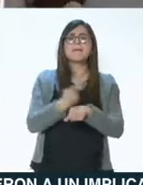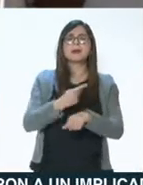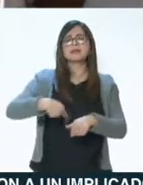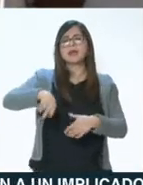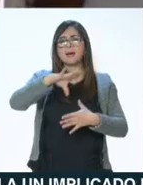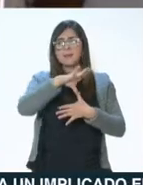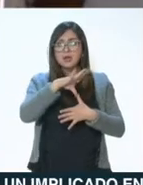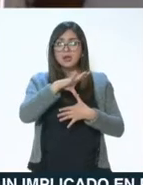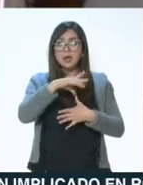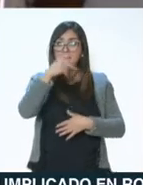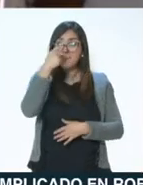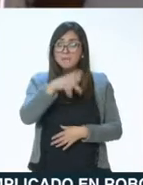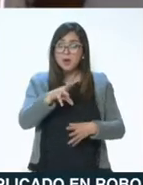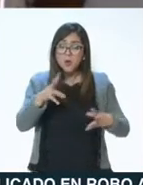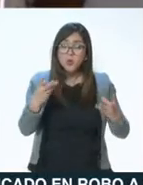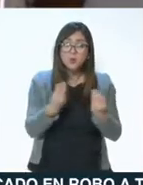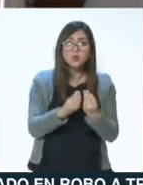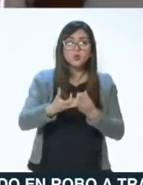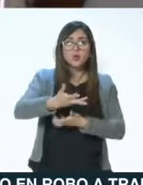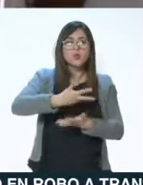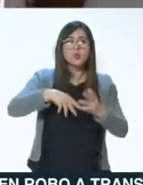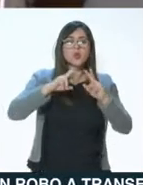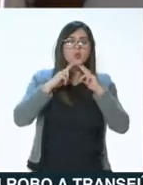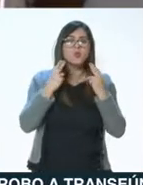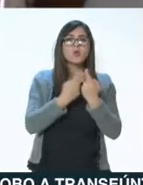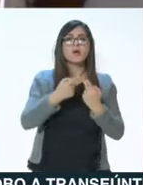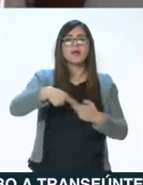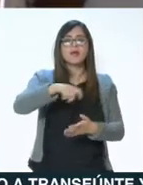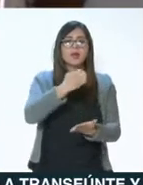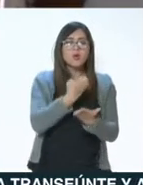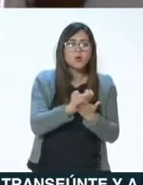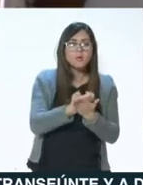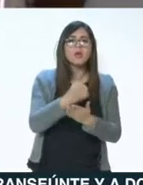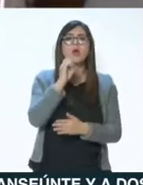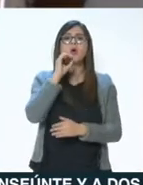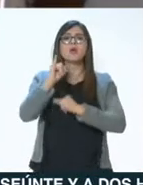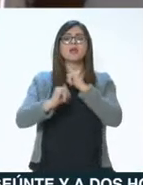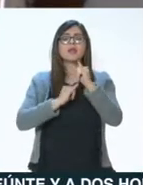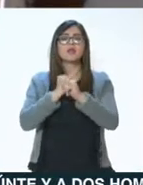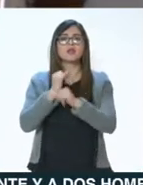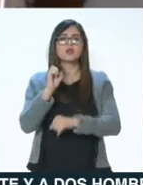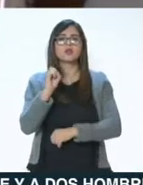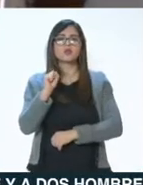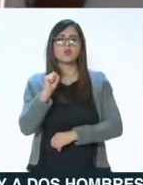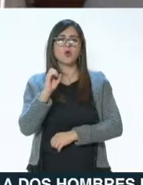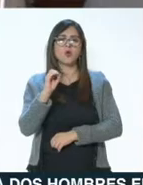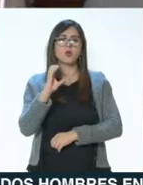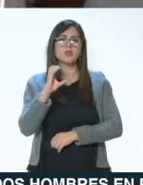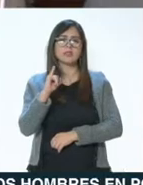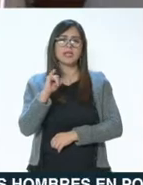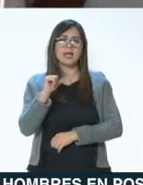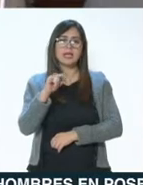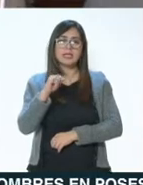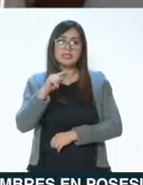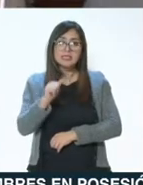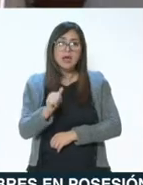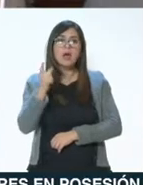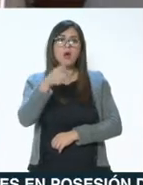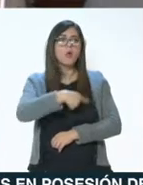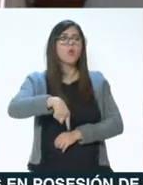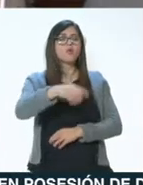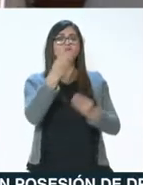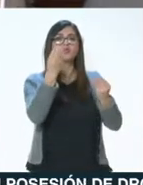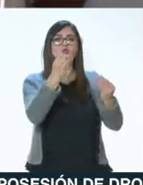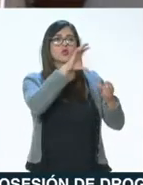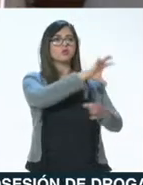gobierno, pero la Comunidad Económica Europea, la Internacional Socialista, es decir, son muchos los actores que sí están preocupados y que sí